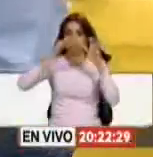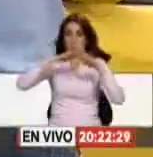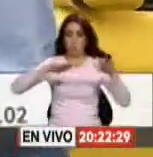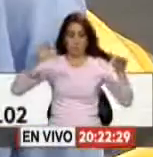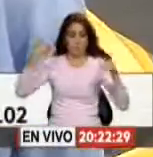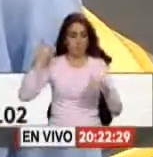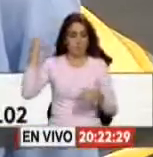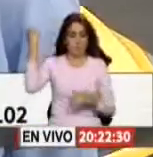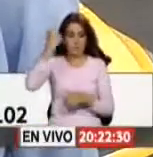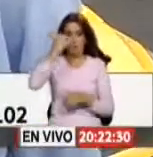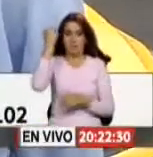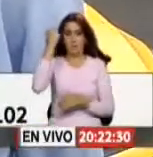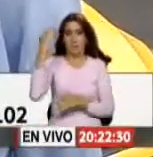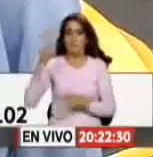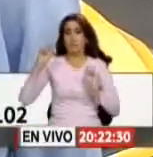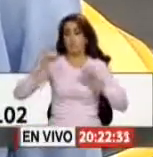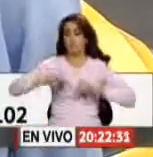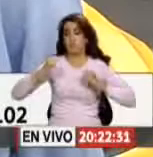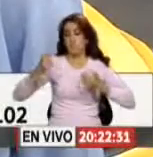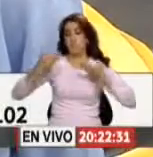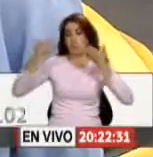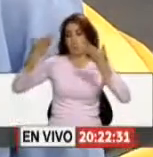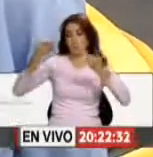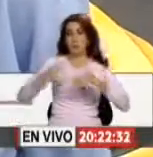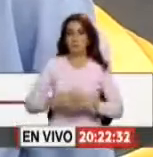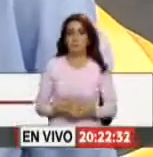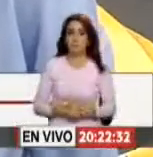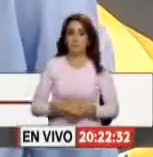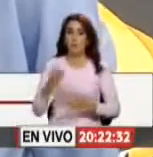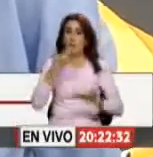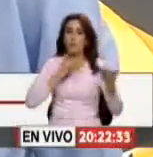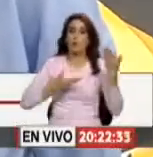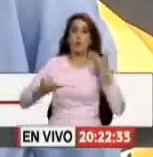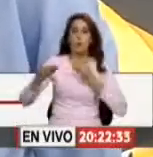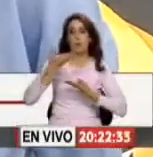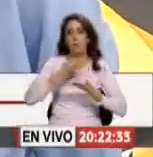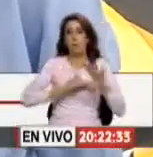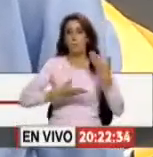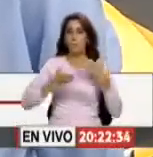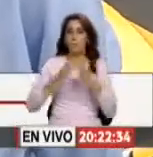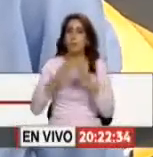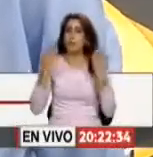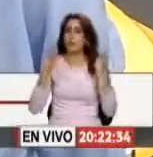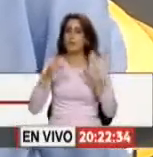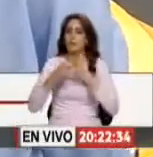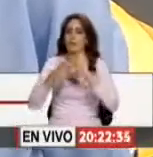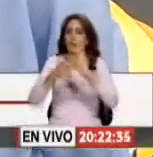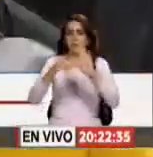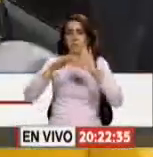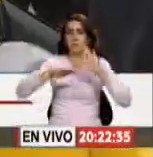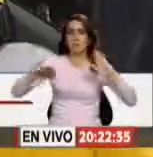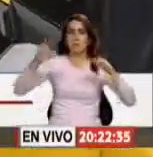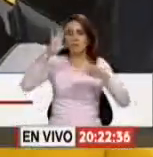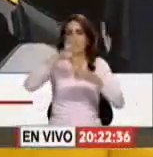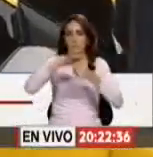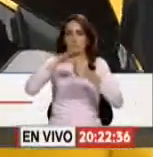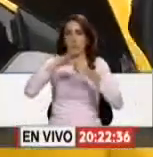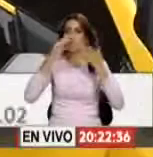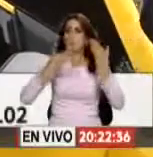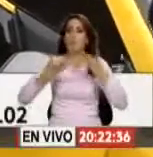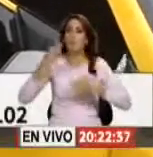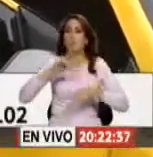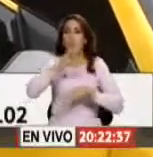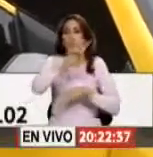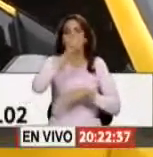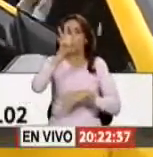Derecho a Votar. Poder ayudar y servir en algo en la sociedad, compartir con ellos también el tributo a sufragar. El domingo 24 de